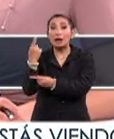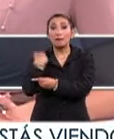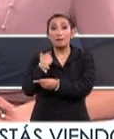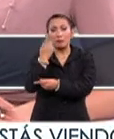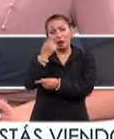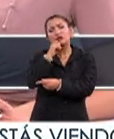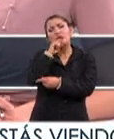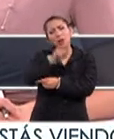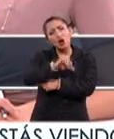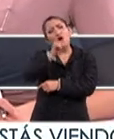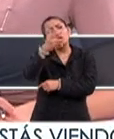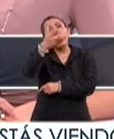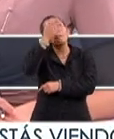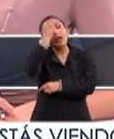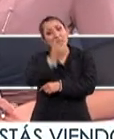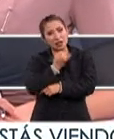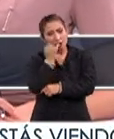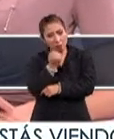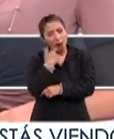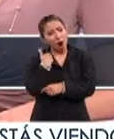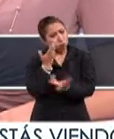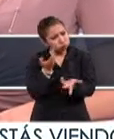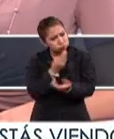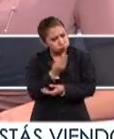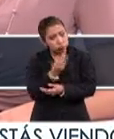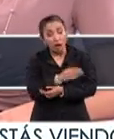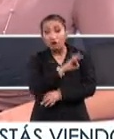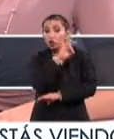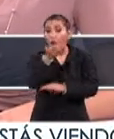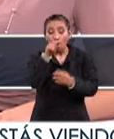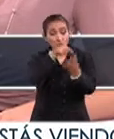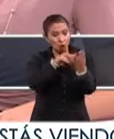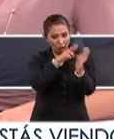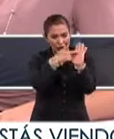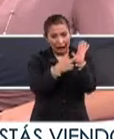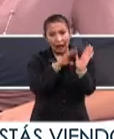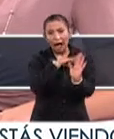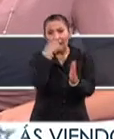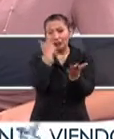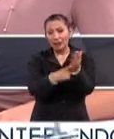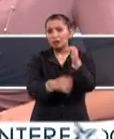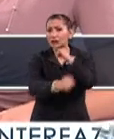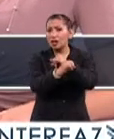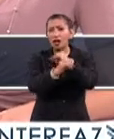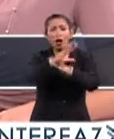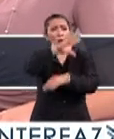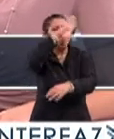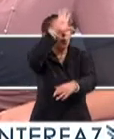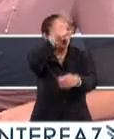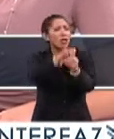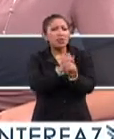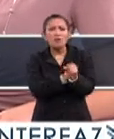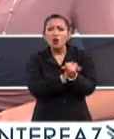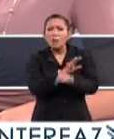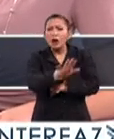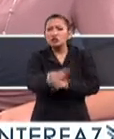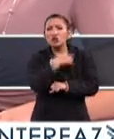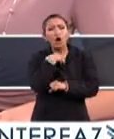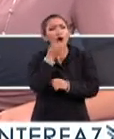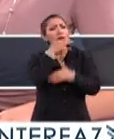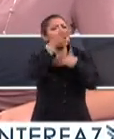damos facilidades también para que aprendan ese idioma, ¿ok? Y todo eso lo pueden encontrar en la página. Todo eso está en la página, todo eso está en